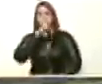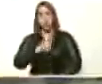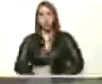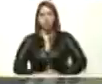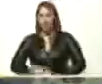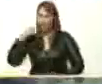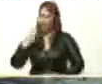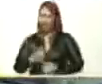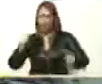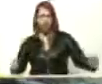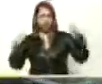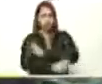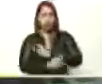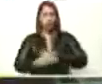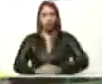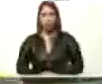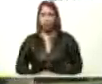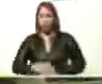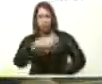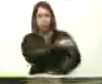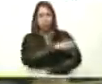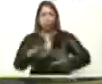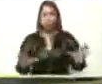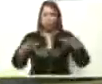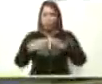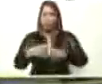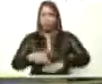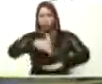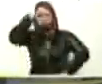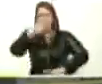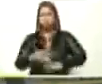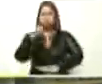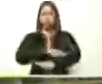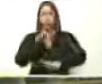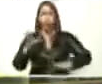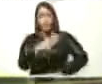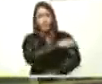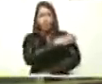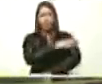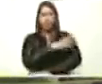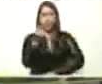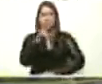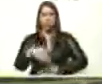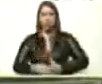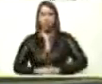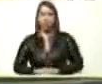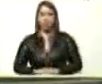en que se han convertido, este sector, extremista, de la derecha venezolana,